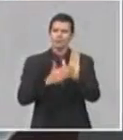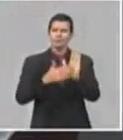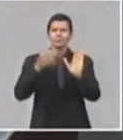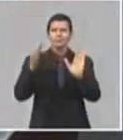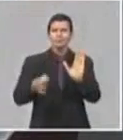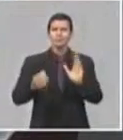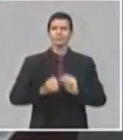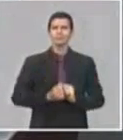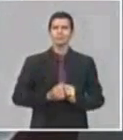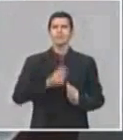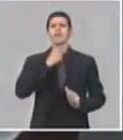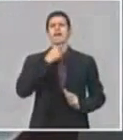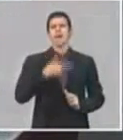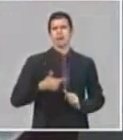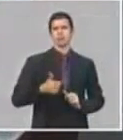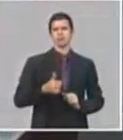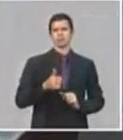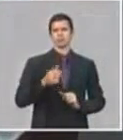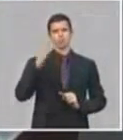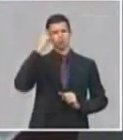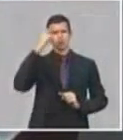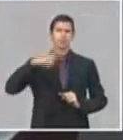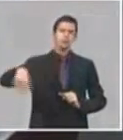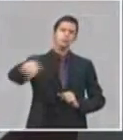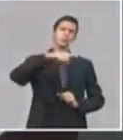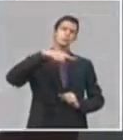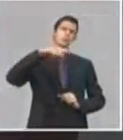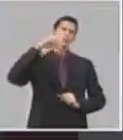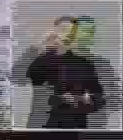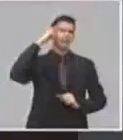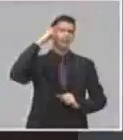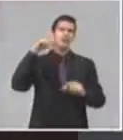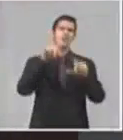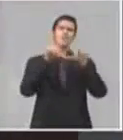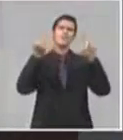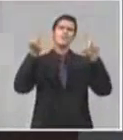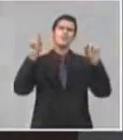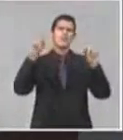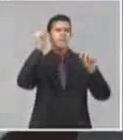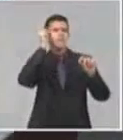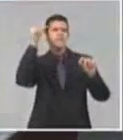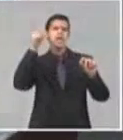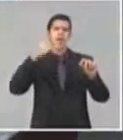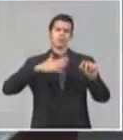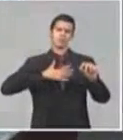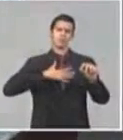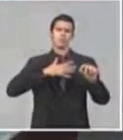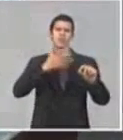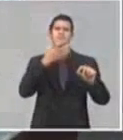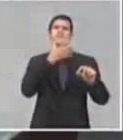el concepto de revolución del crédito vamos algunas ideas fundamentales